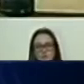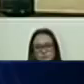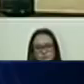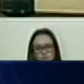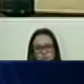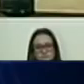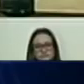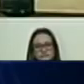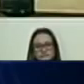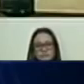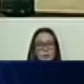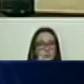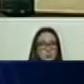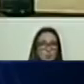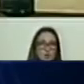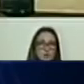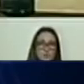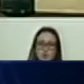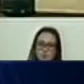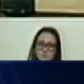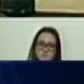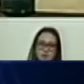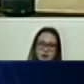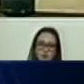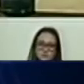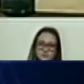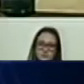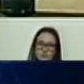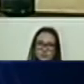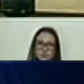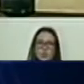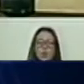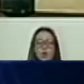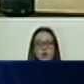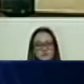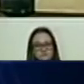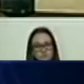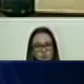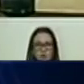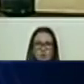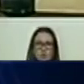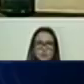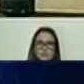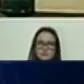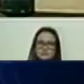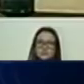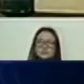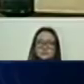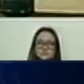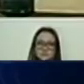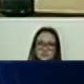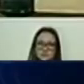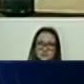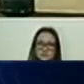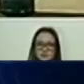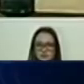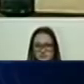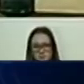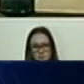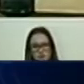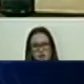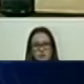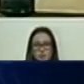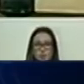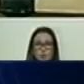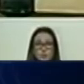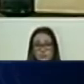eso el milagro de la Revolución Bolivariana. Vamos a lograr la estabilidad, el equilibrio económico y la prosperidad, lo vamos a lograr. Es la tarea de todos, no es la